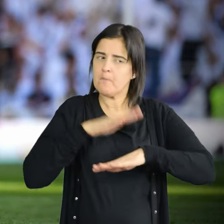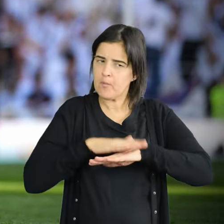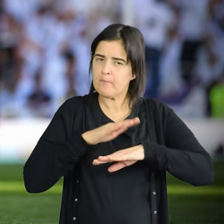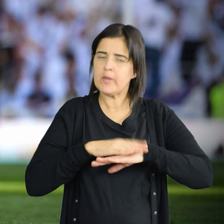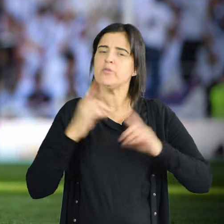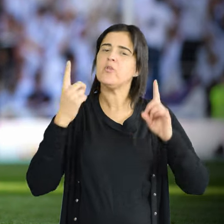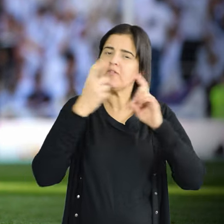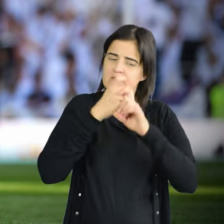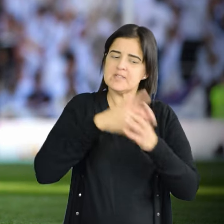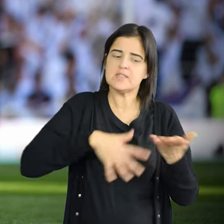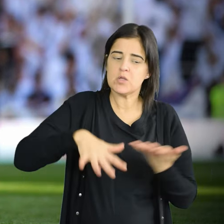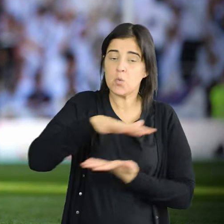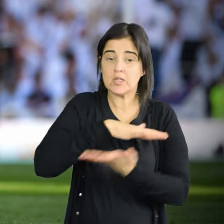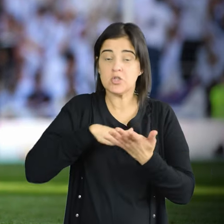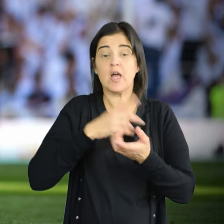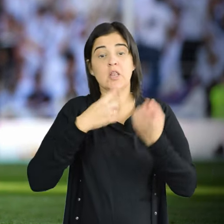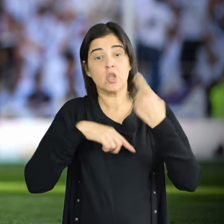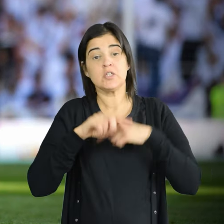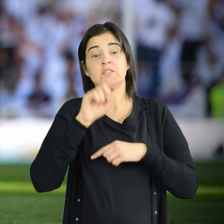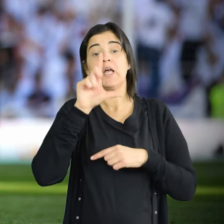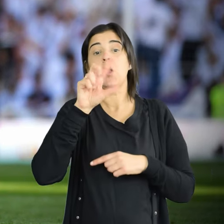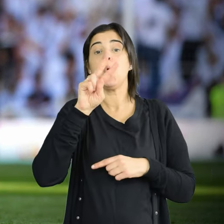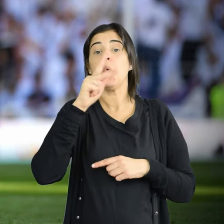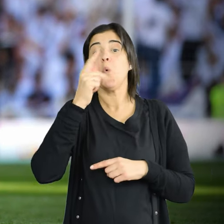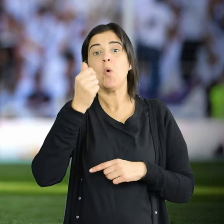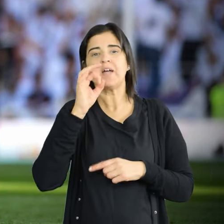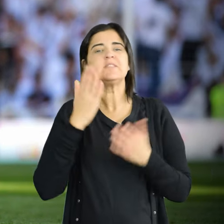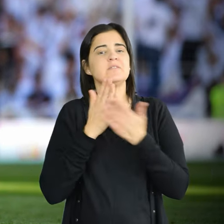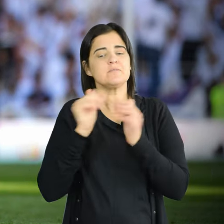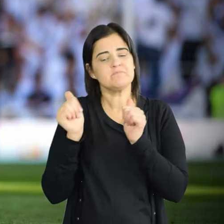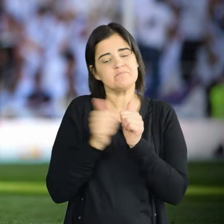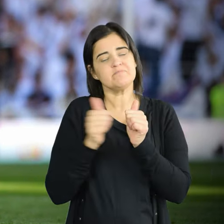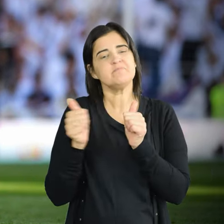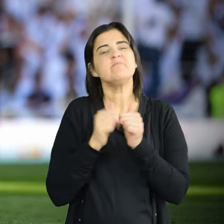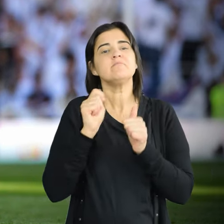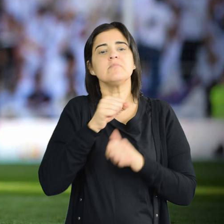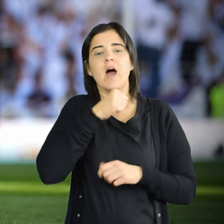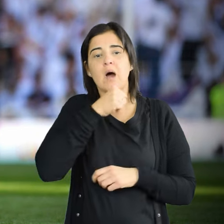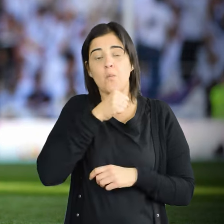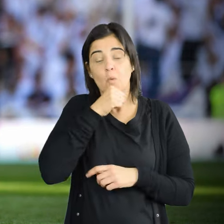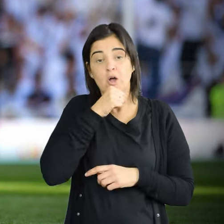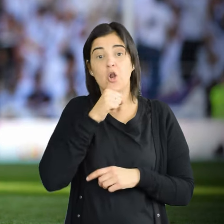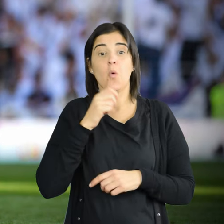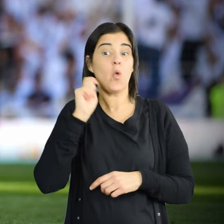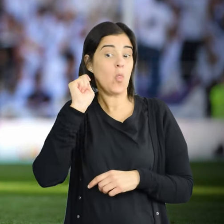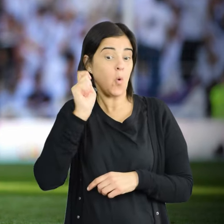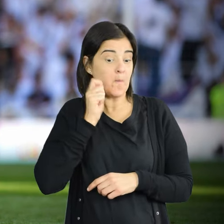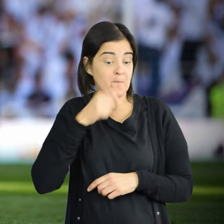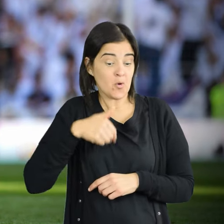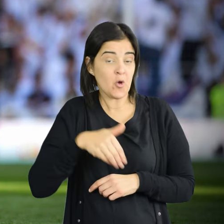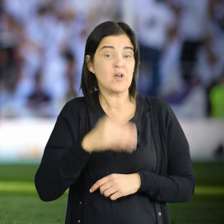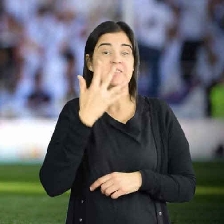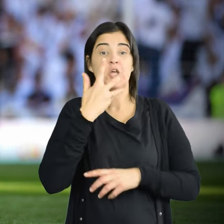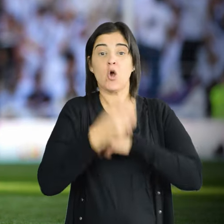eran momentos difíciles por lo que Luca pasaba mucho tiempo en compañía de su abuelo al cumplir